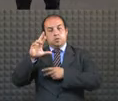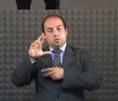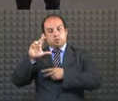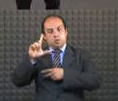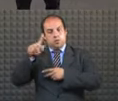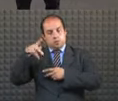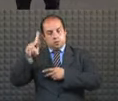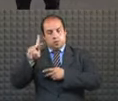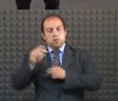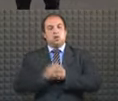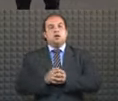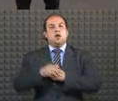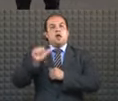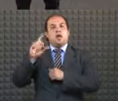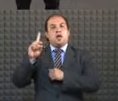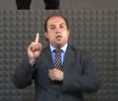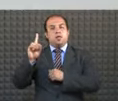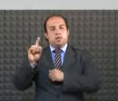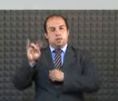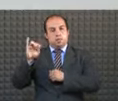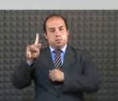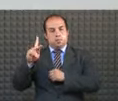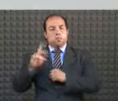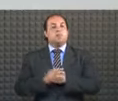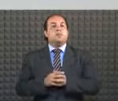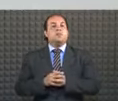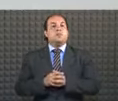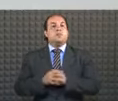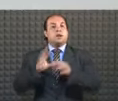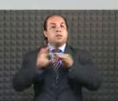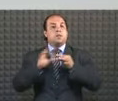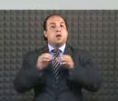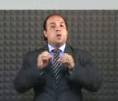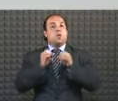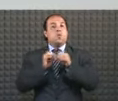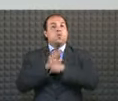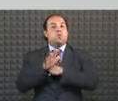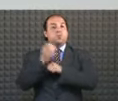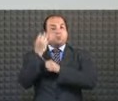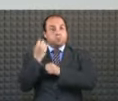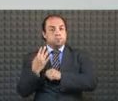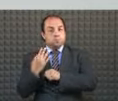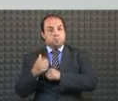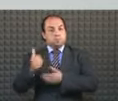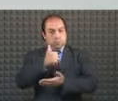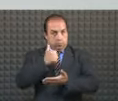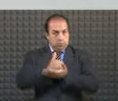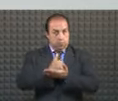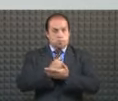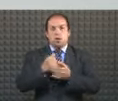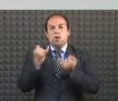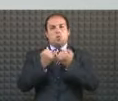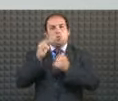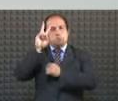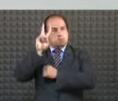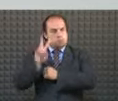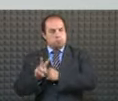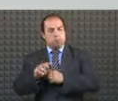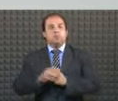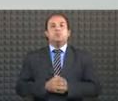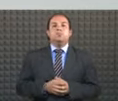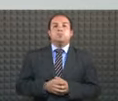ADIP para dar la situación del COVID en la ciudad, como todos los viernes. Entonces,